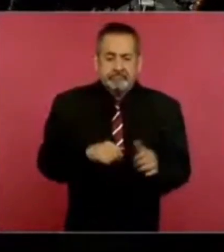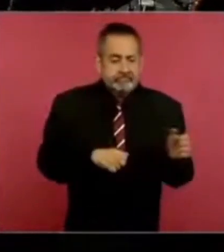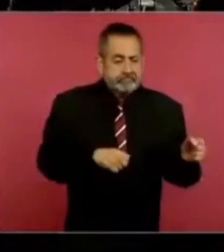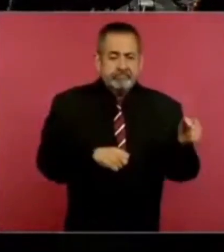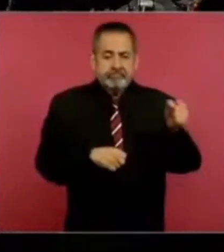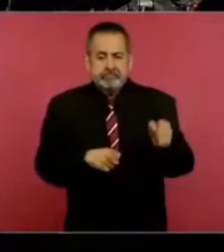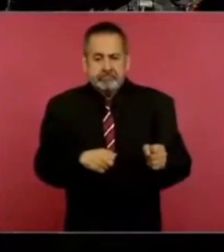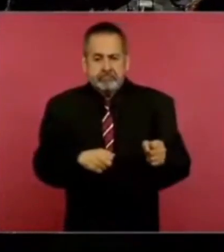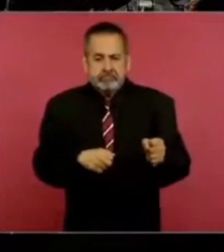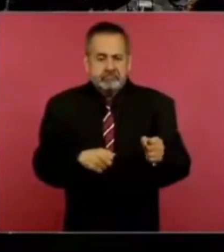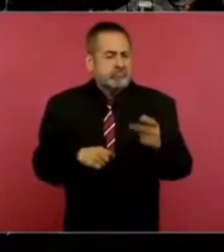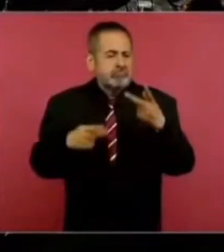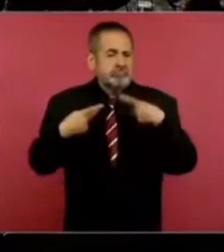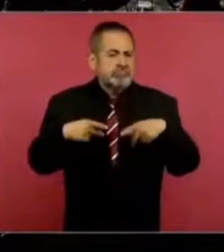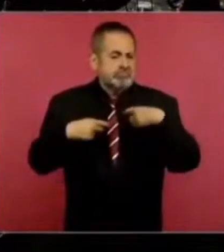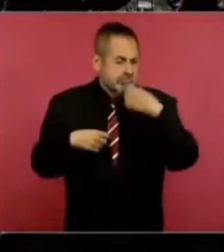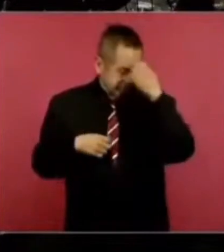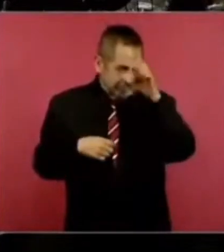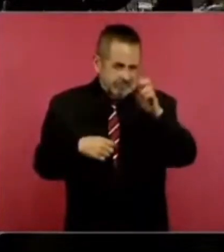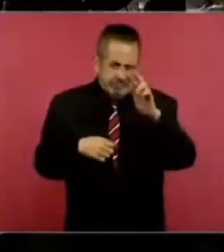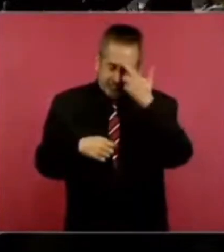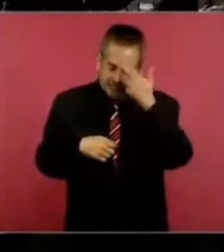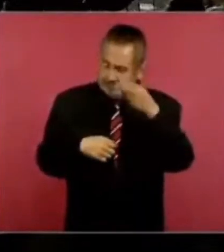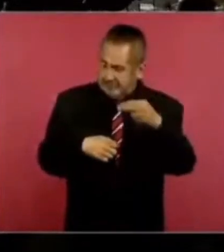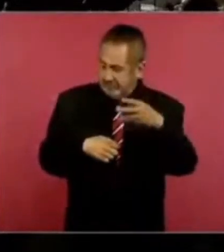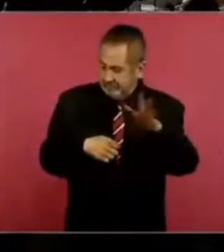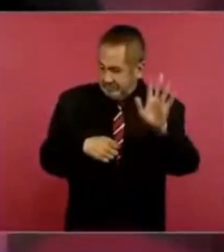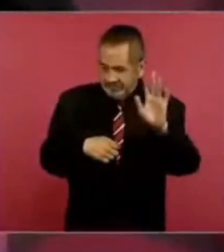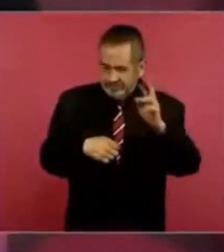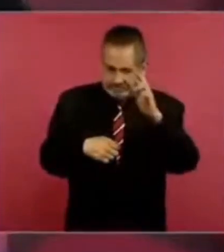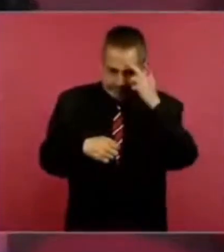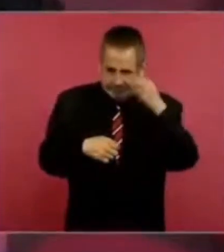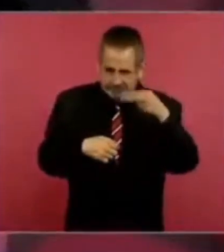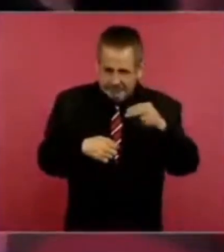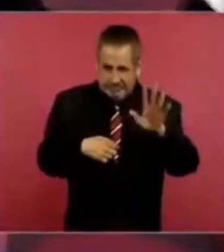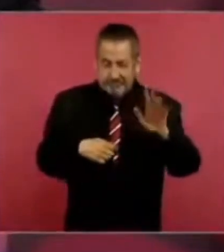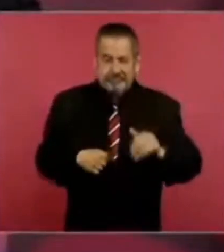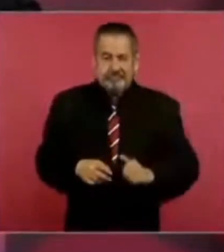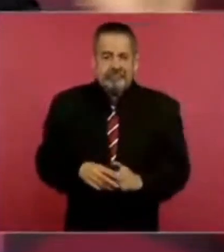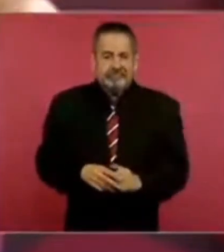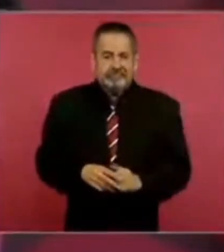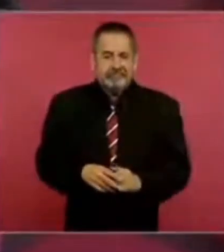a una persona, no me pregunten cómo se llama,